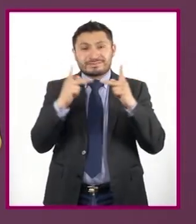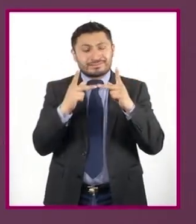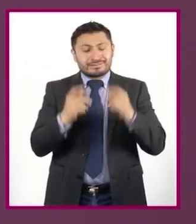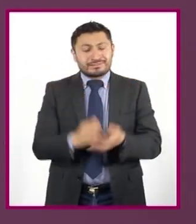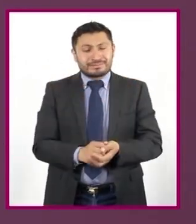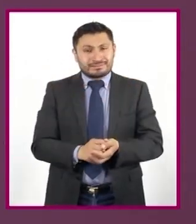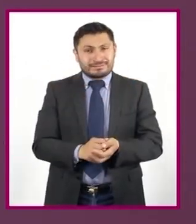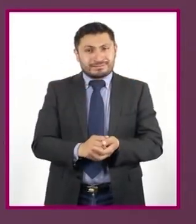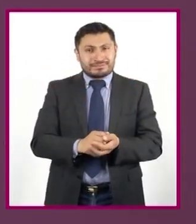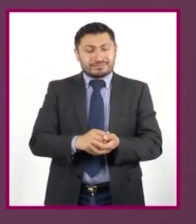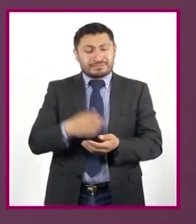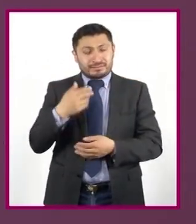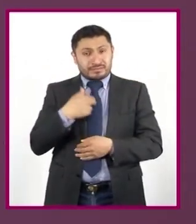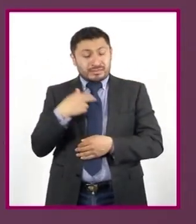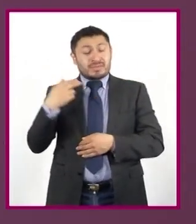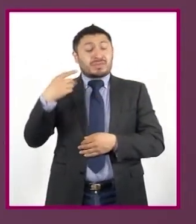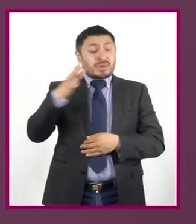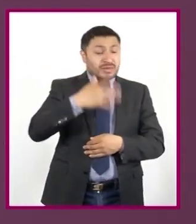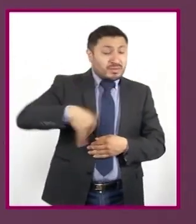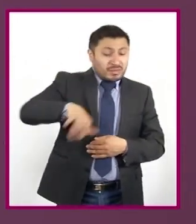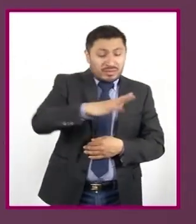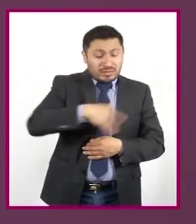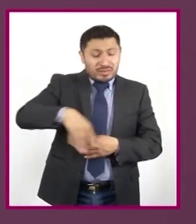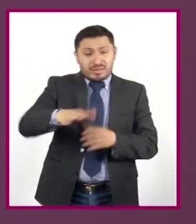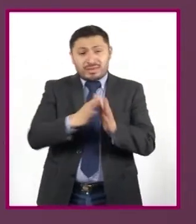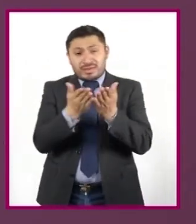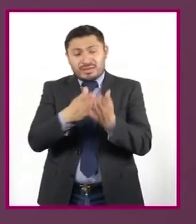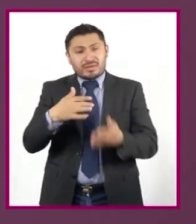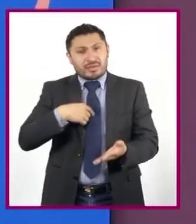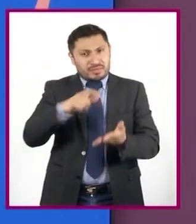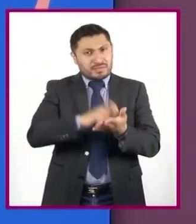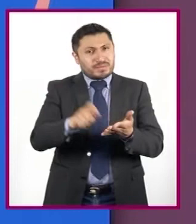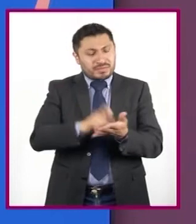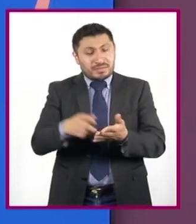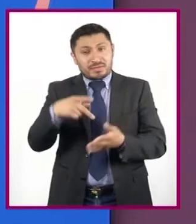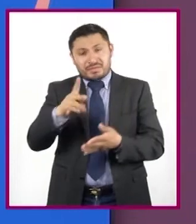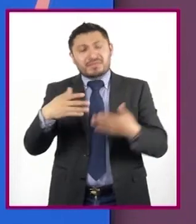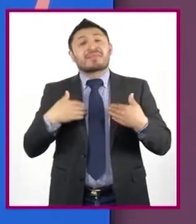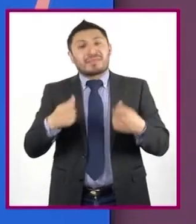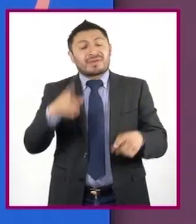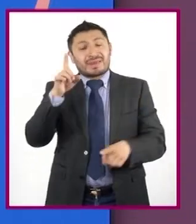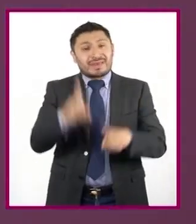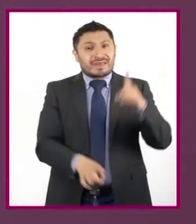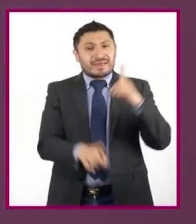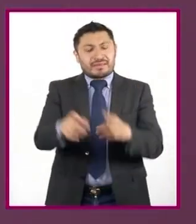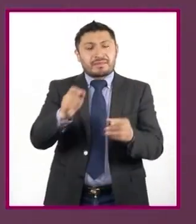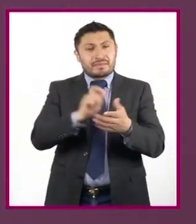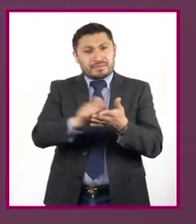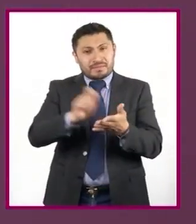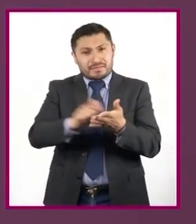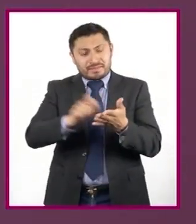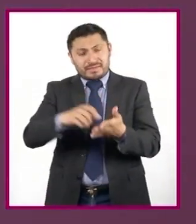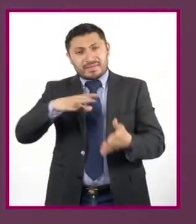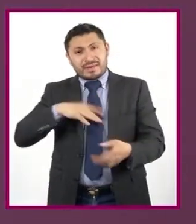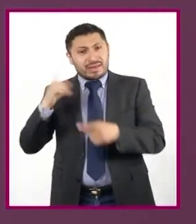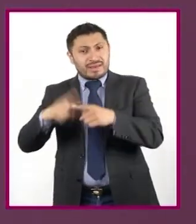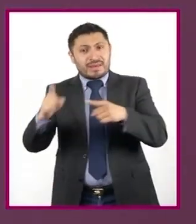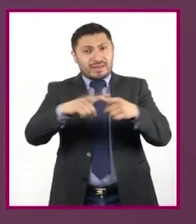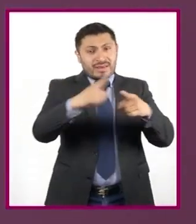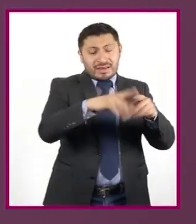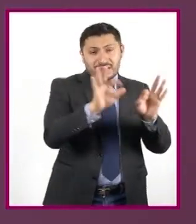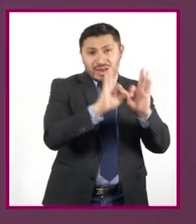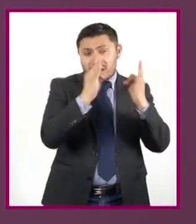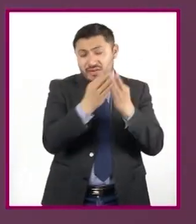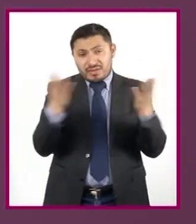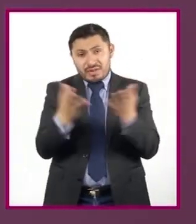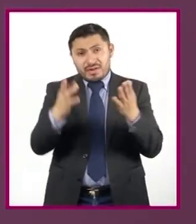que consulte una obra anotaré estos datos, pero también entendí que dependiendo del texto existen otras formas para